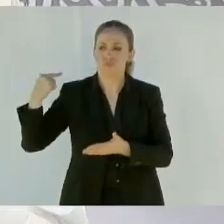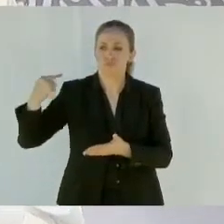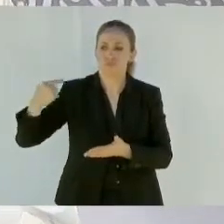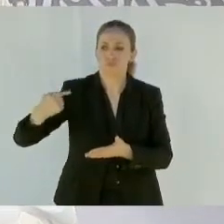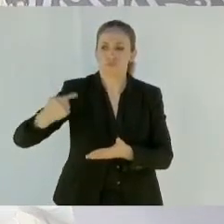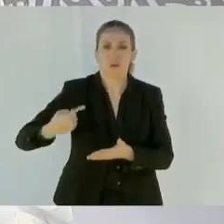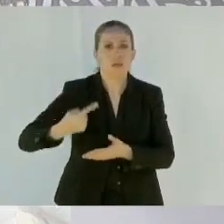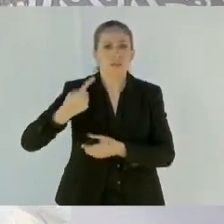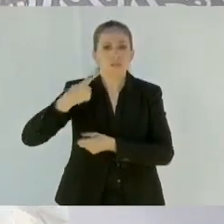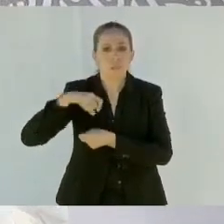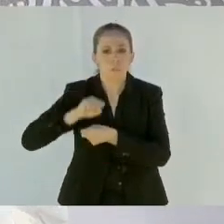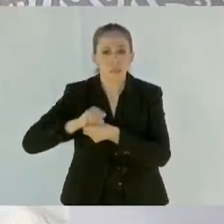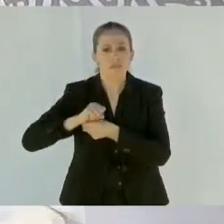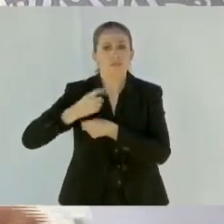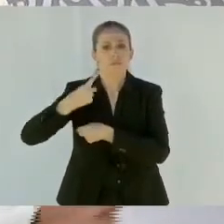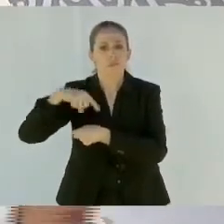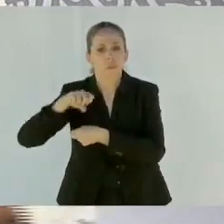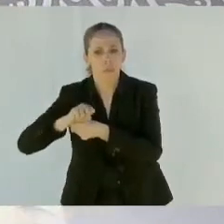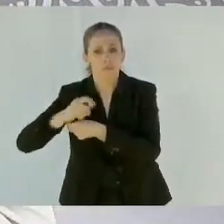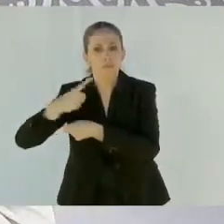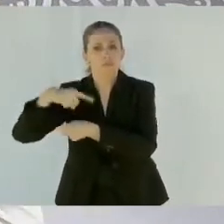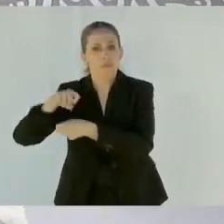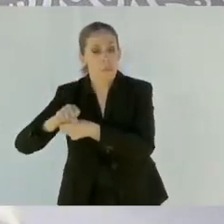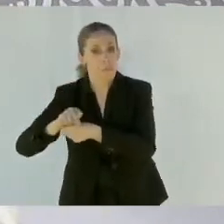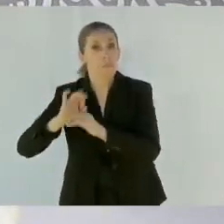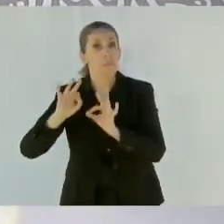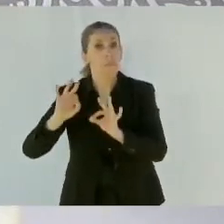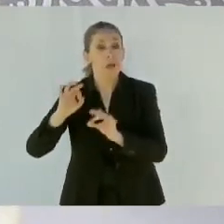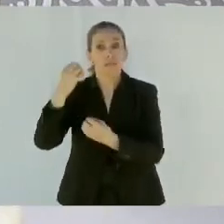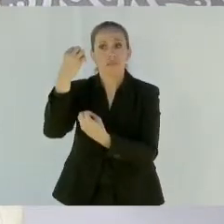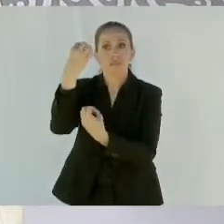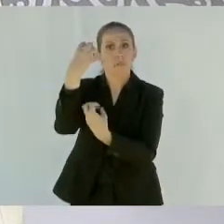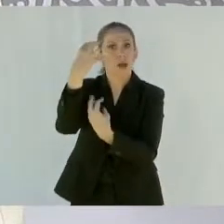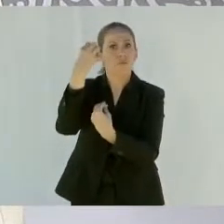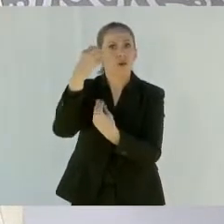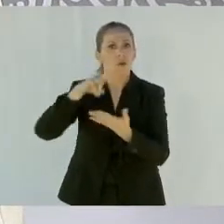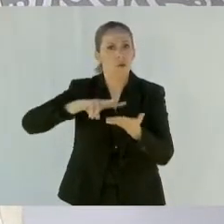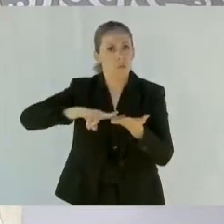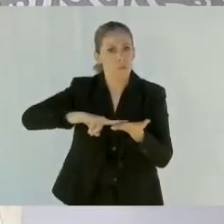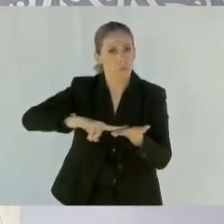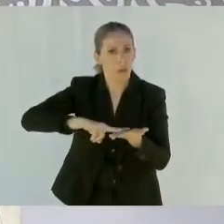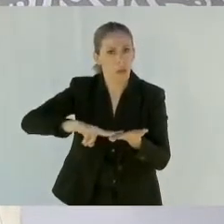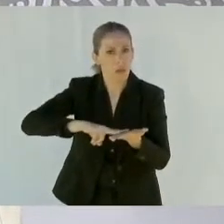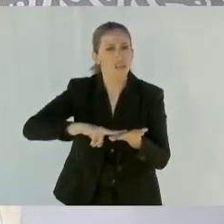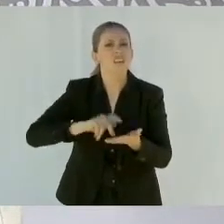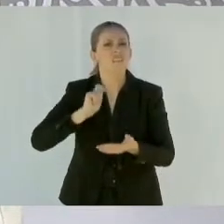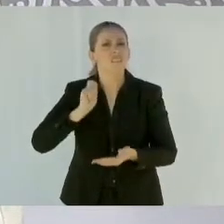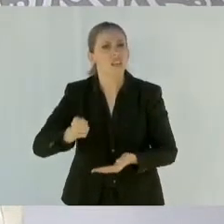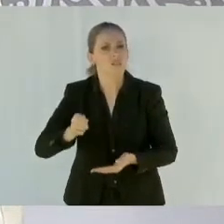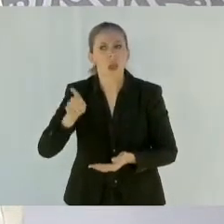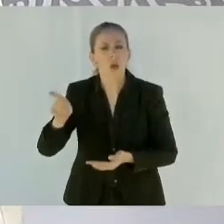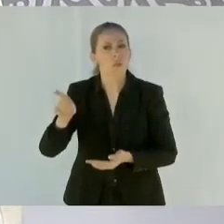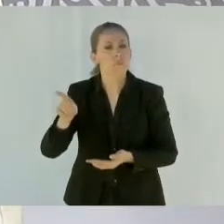semáforo verde, es decir, que no hay muchos enfermos,